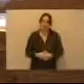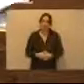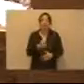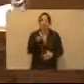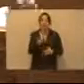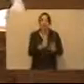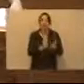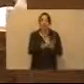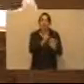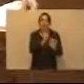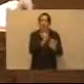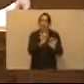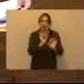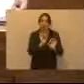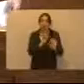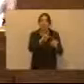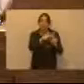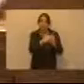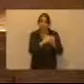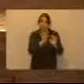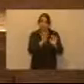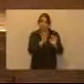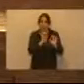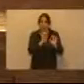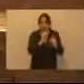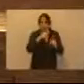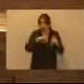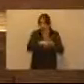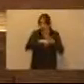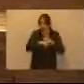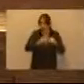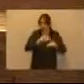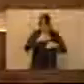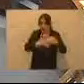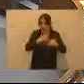Insisto na pregunta, ¿está al corriente de estos fenómenos que ocurren na xestión de las listas de espera?